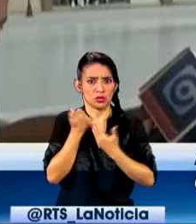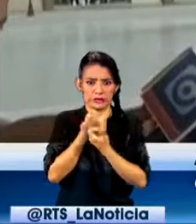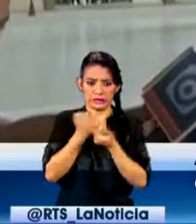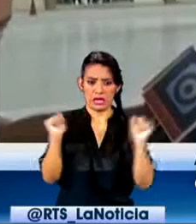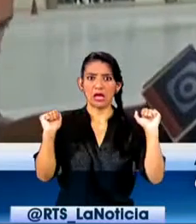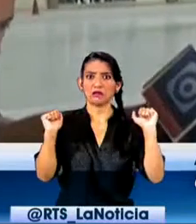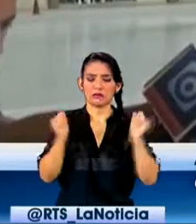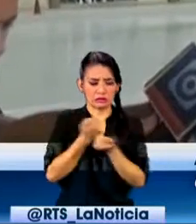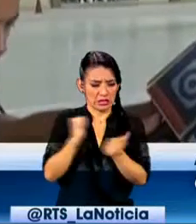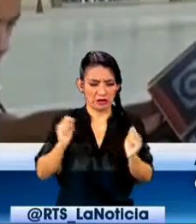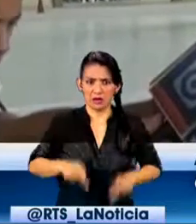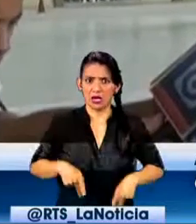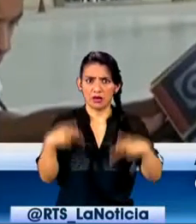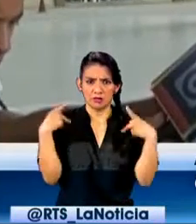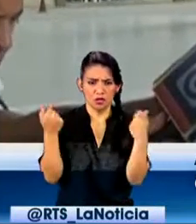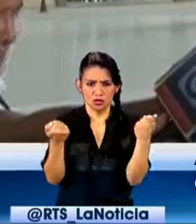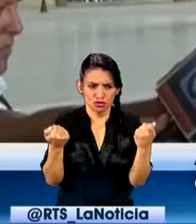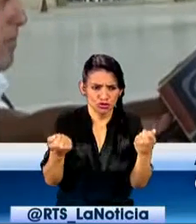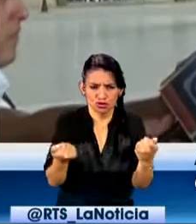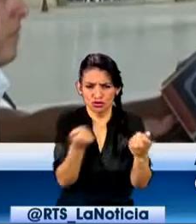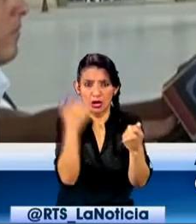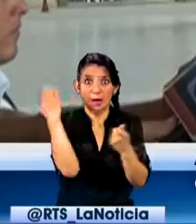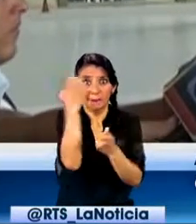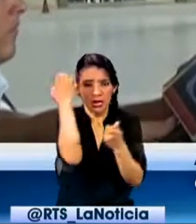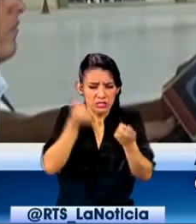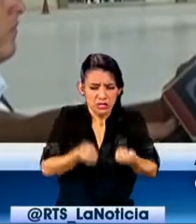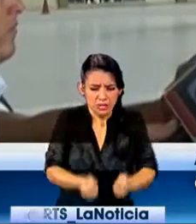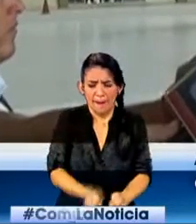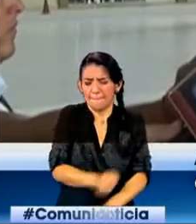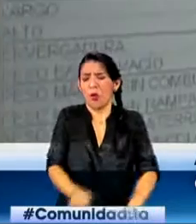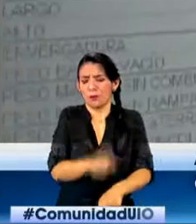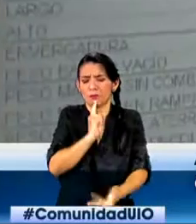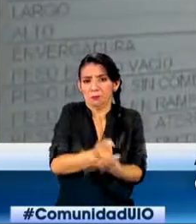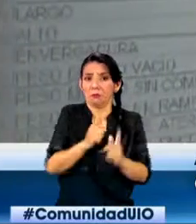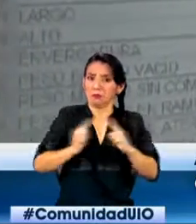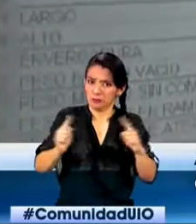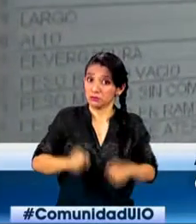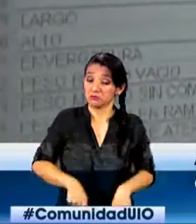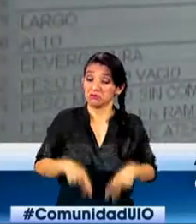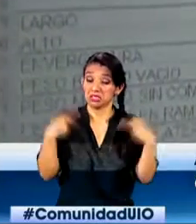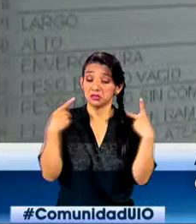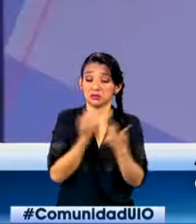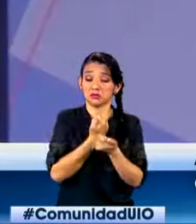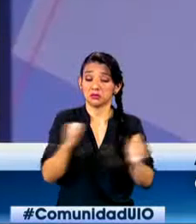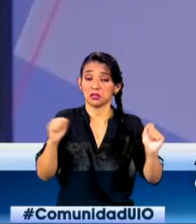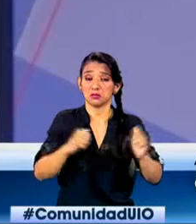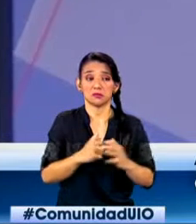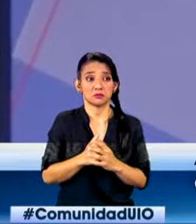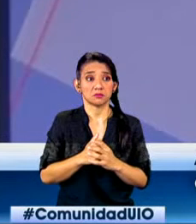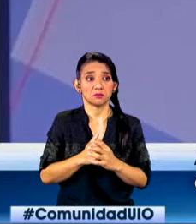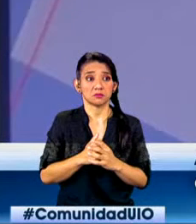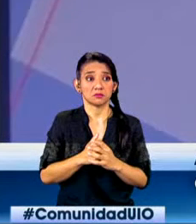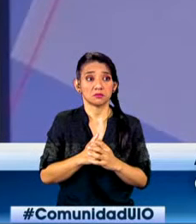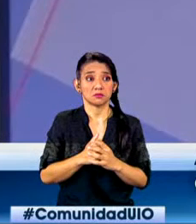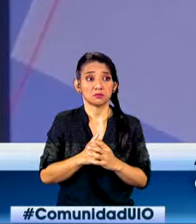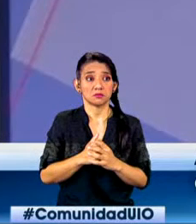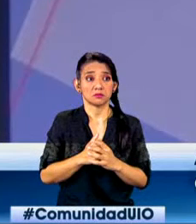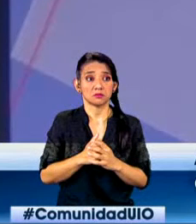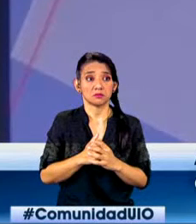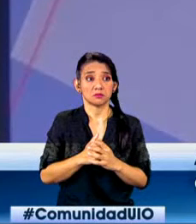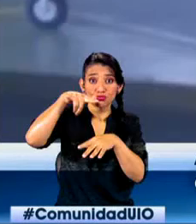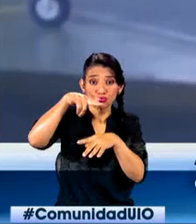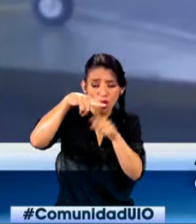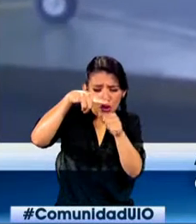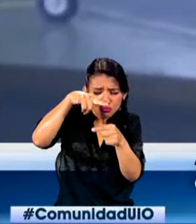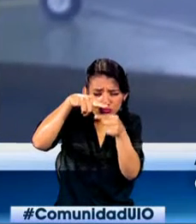ellos hayan realizado su emergencia de la mejor manera y puedan haber salvado sus vidas. Según los informes preliminares, una falla en el motor de la aeronave con